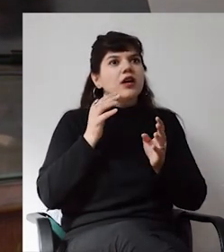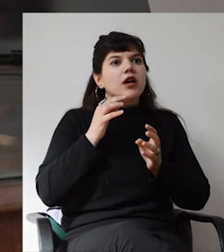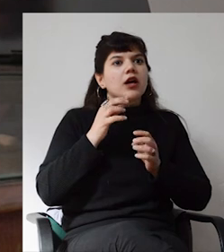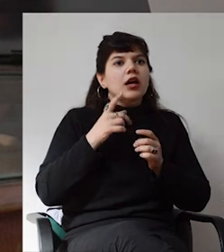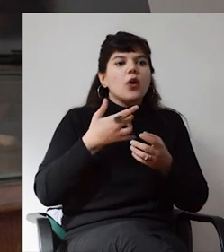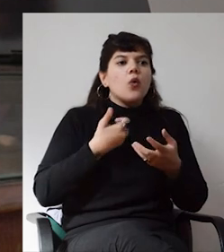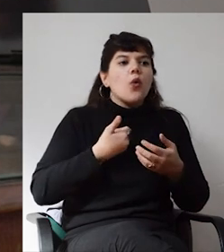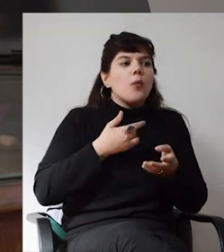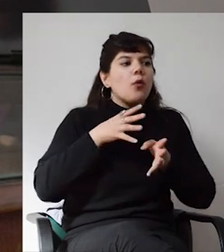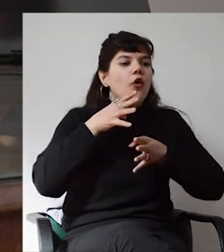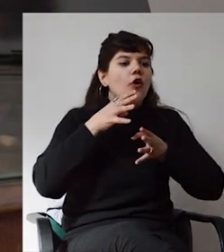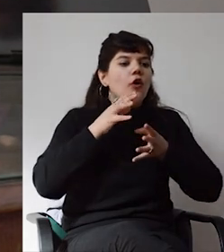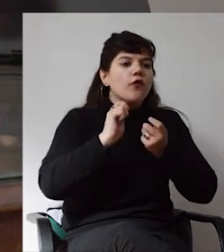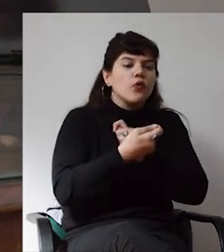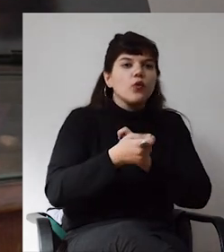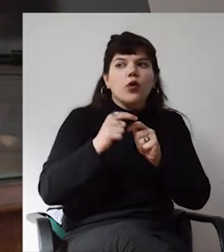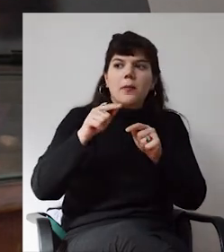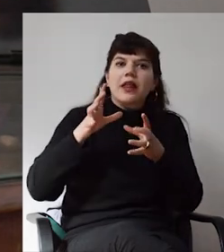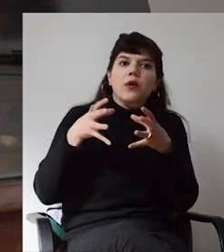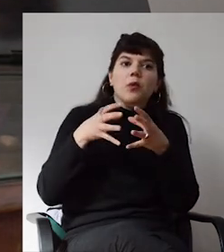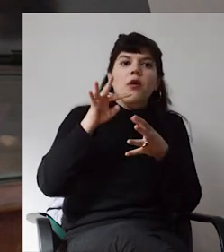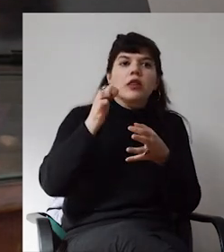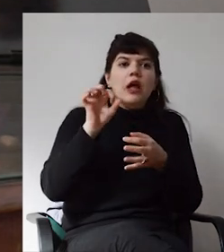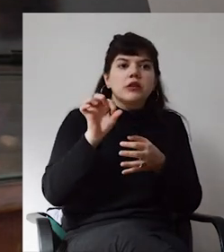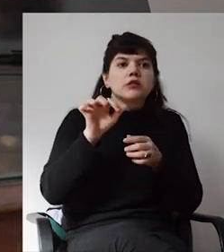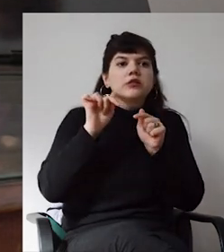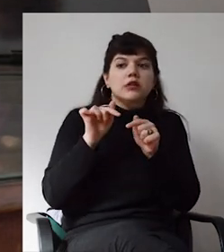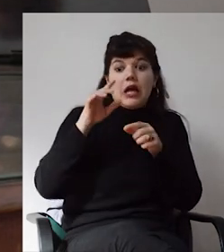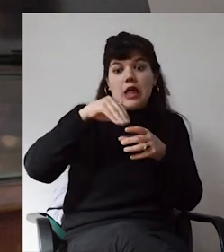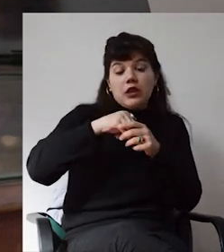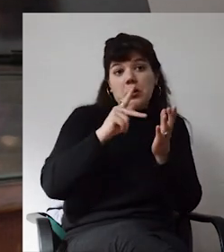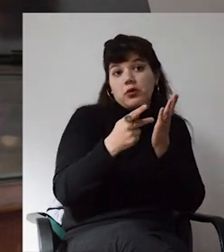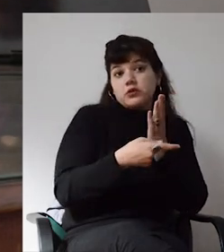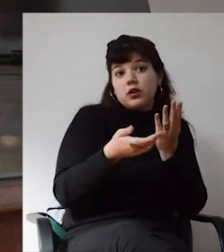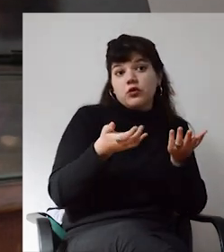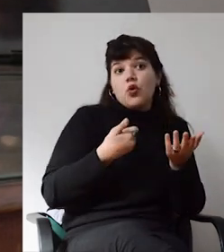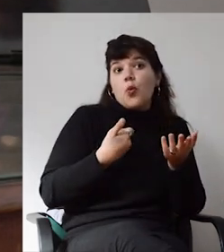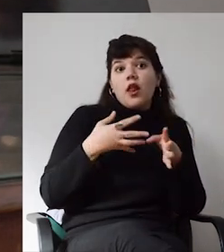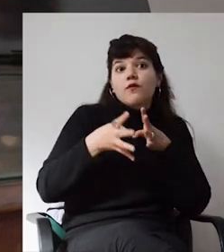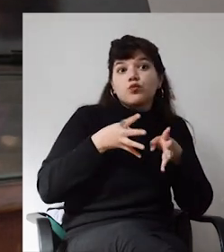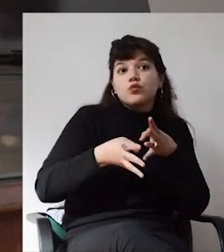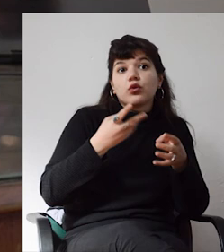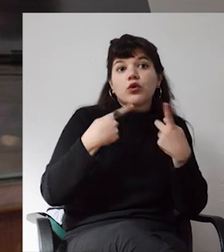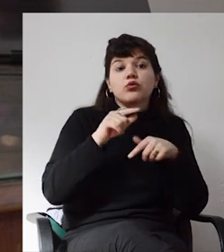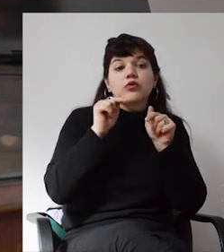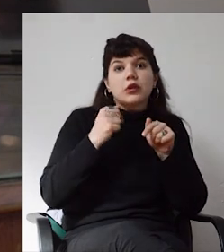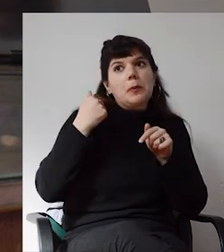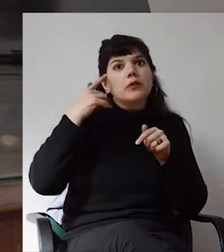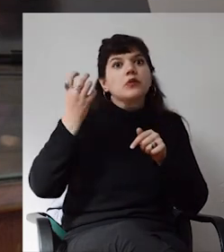qué función tiene que cumplir la estructura TAS dentro de este proyecto, me parece